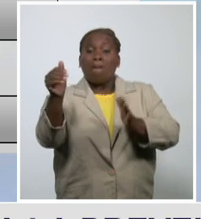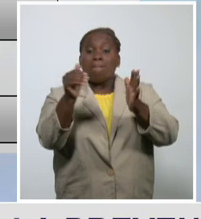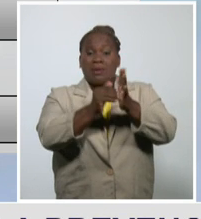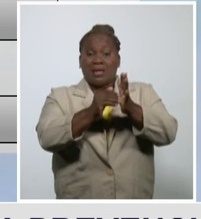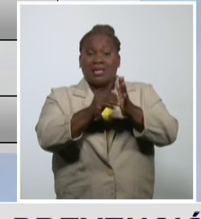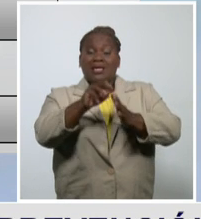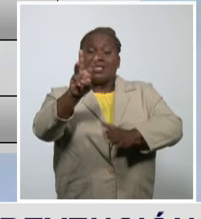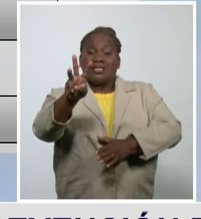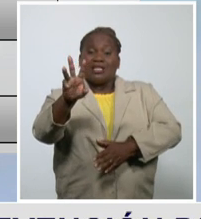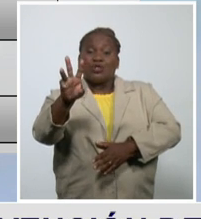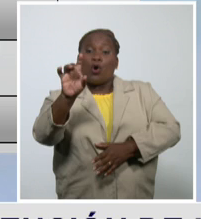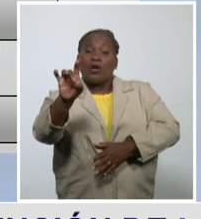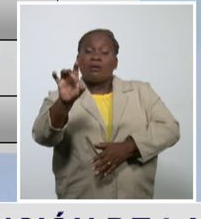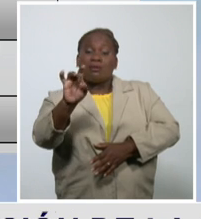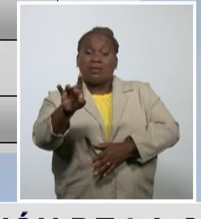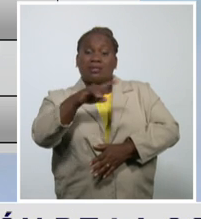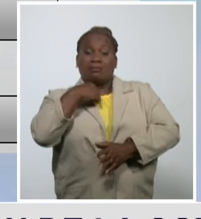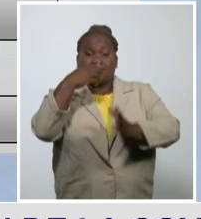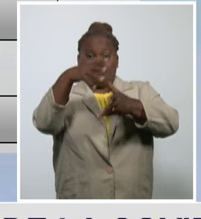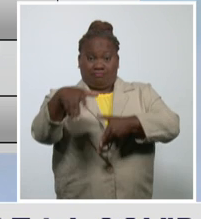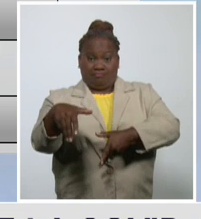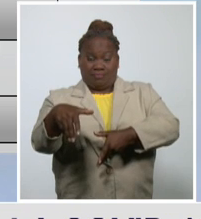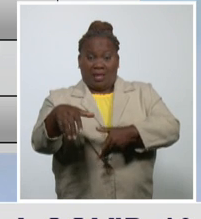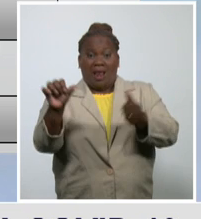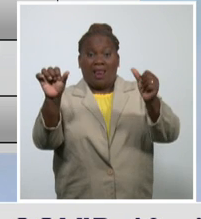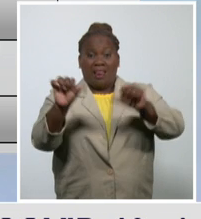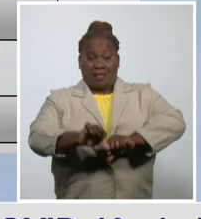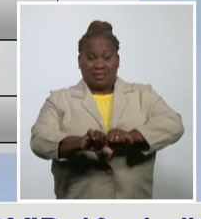201.315 fallecidos para una tasa de letalidad de